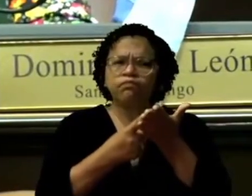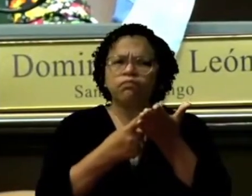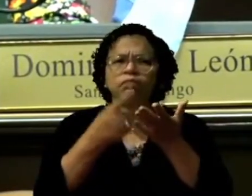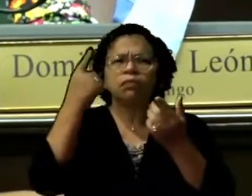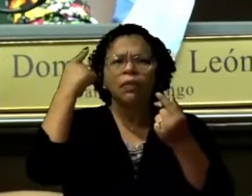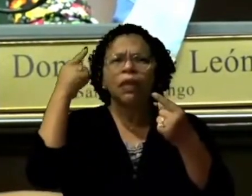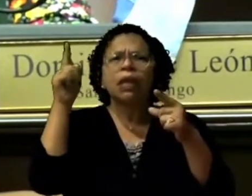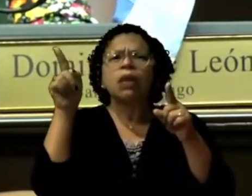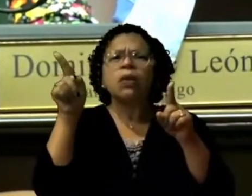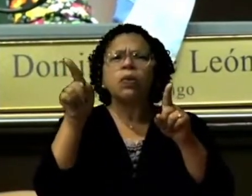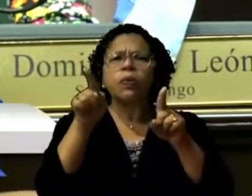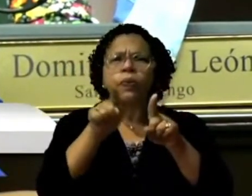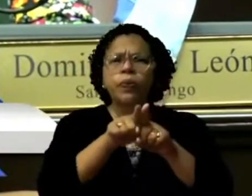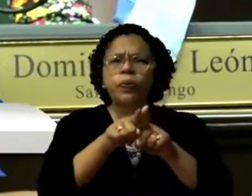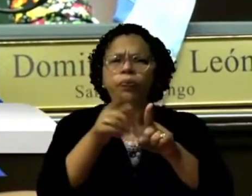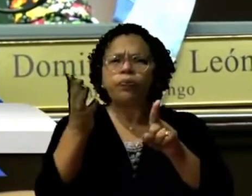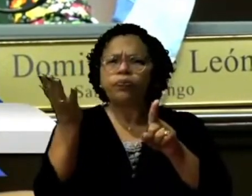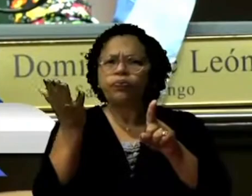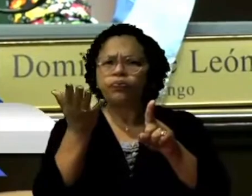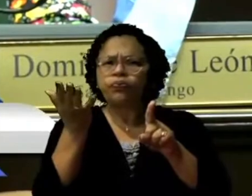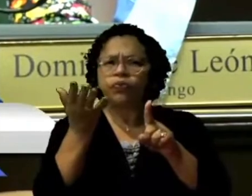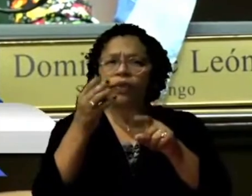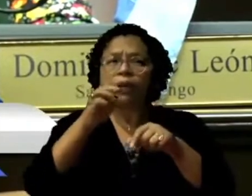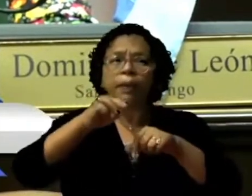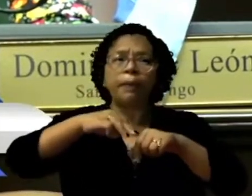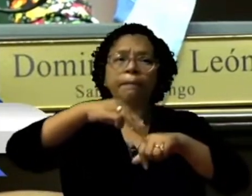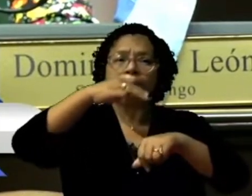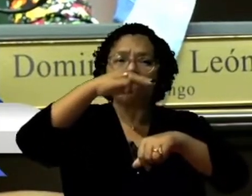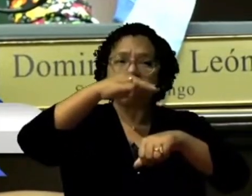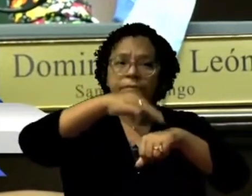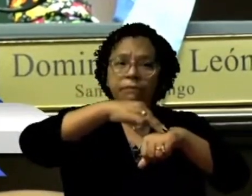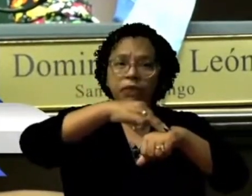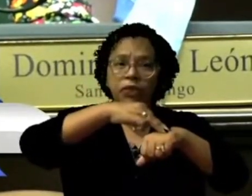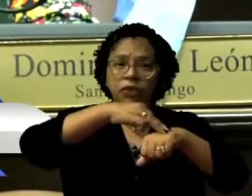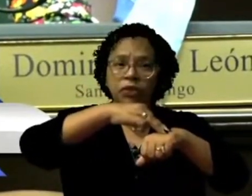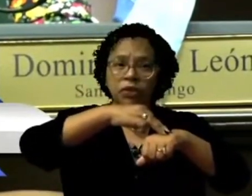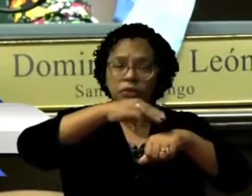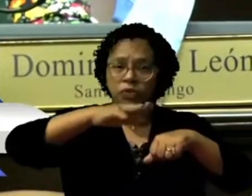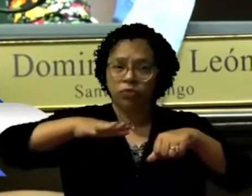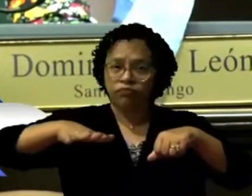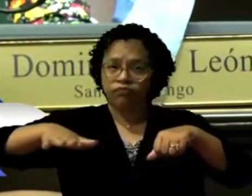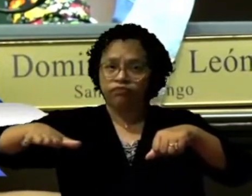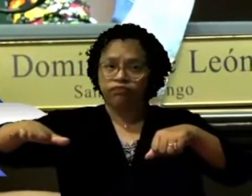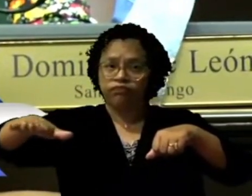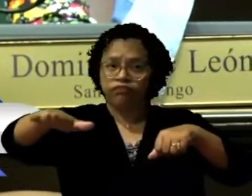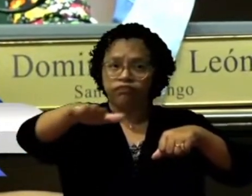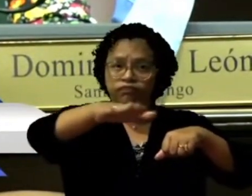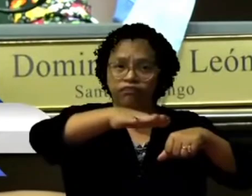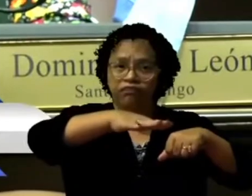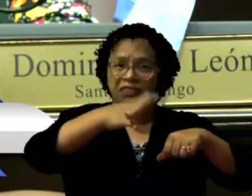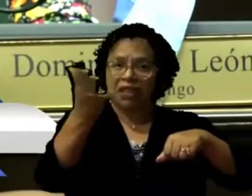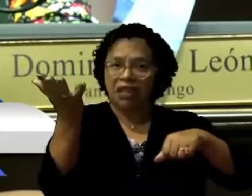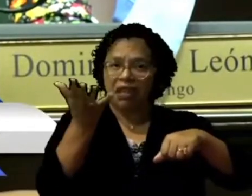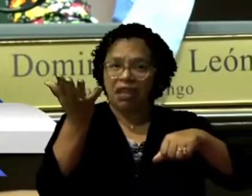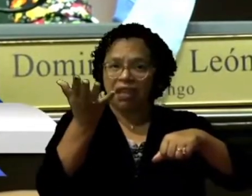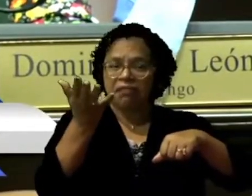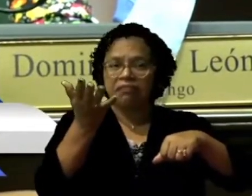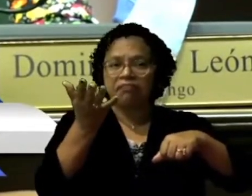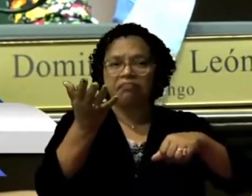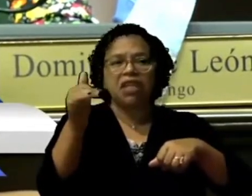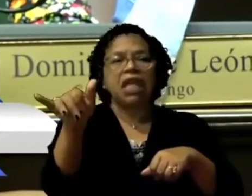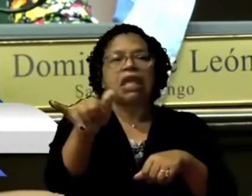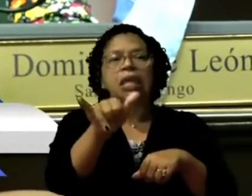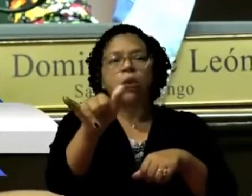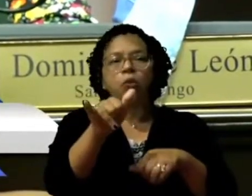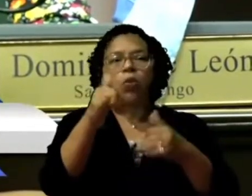municipio abarcara solamente lo que abarca el distrito municipal y que